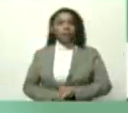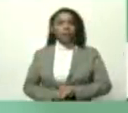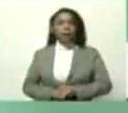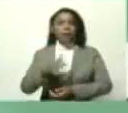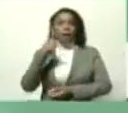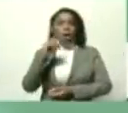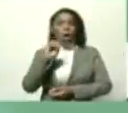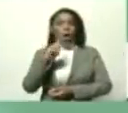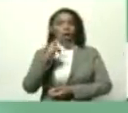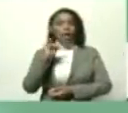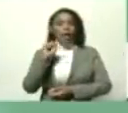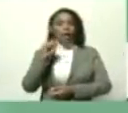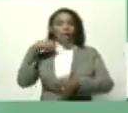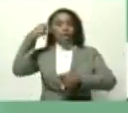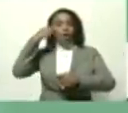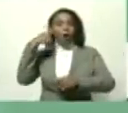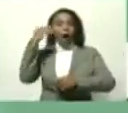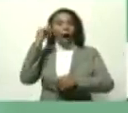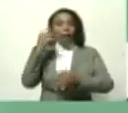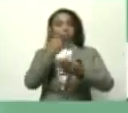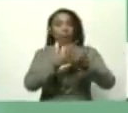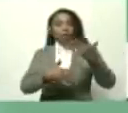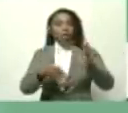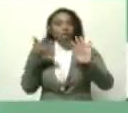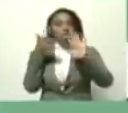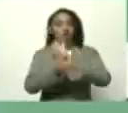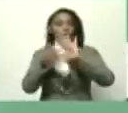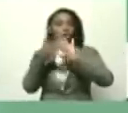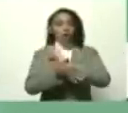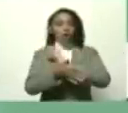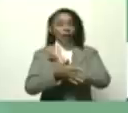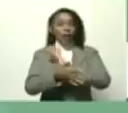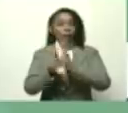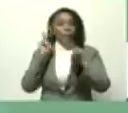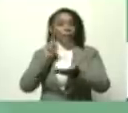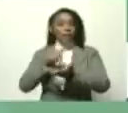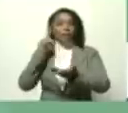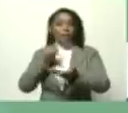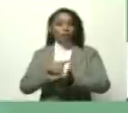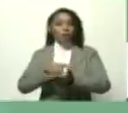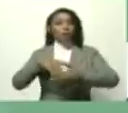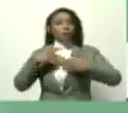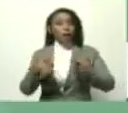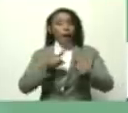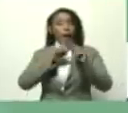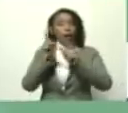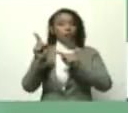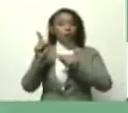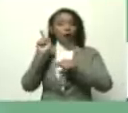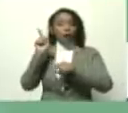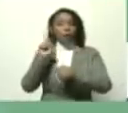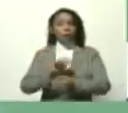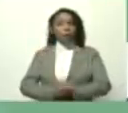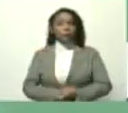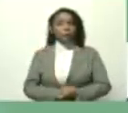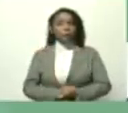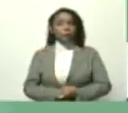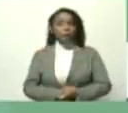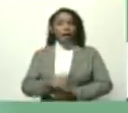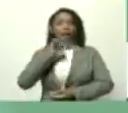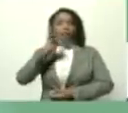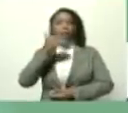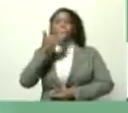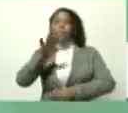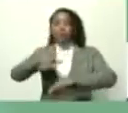Coqui. Varios videos han aparecido sobre la presencia de ellos allí. Habrá noticias en las